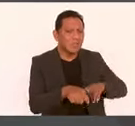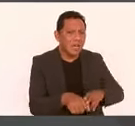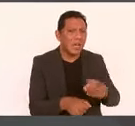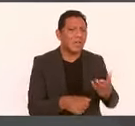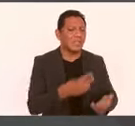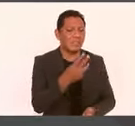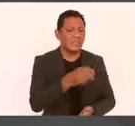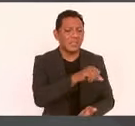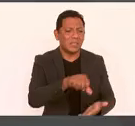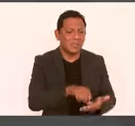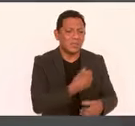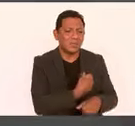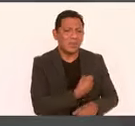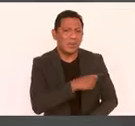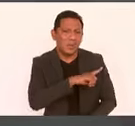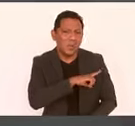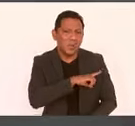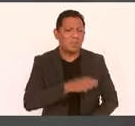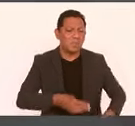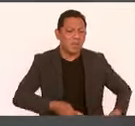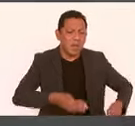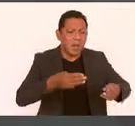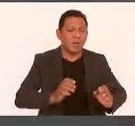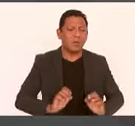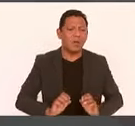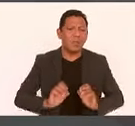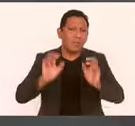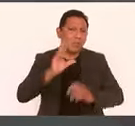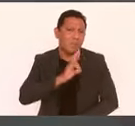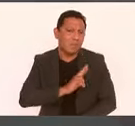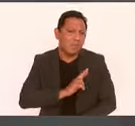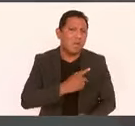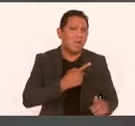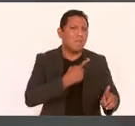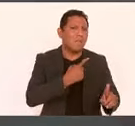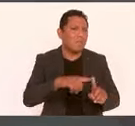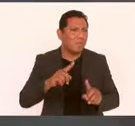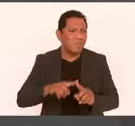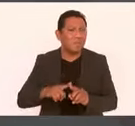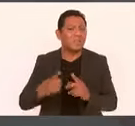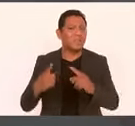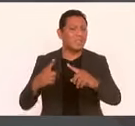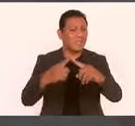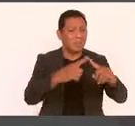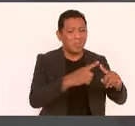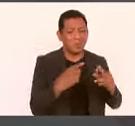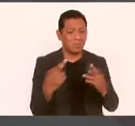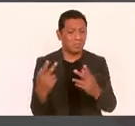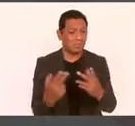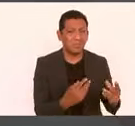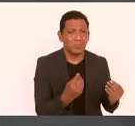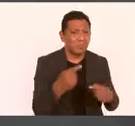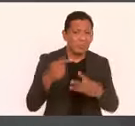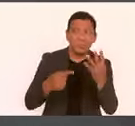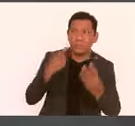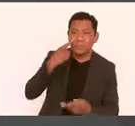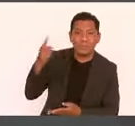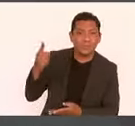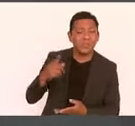salud, mercados públicos, edificios públicos, 224 templos catalogados dañados, dañado el Ángel